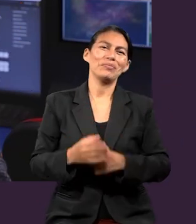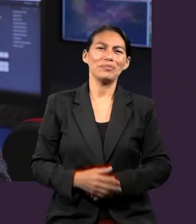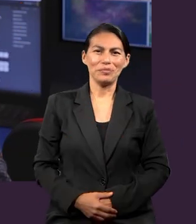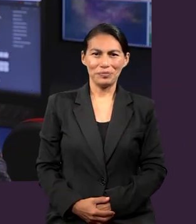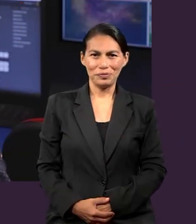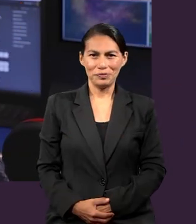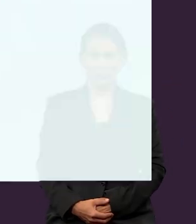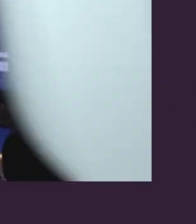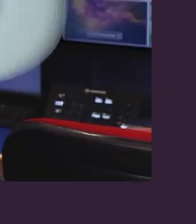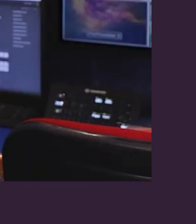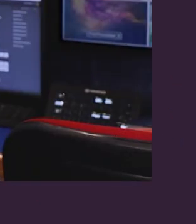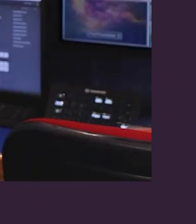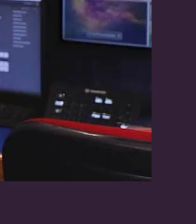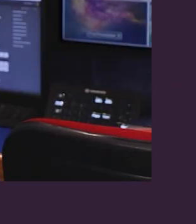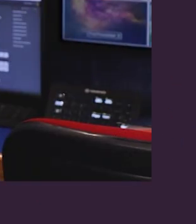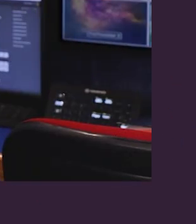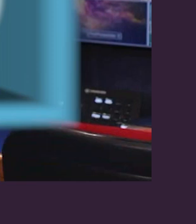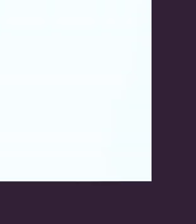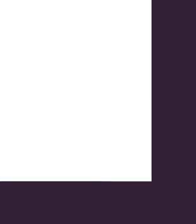ese amor.